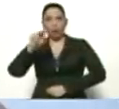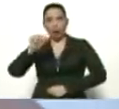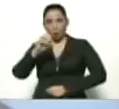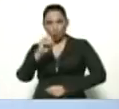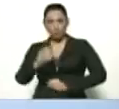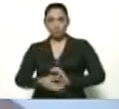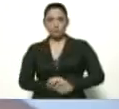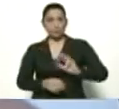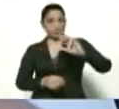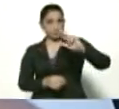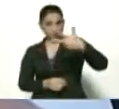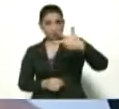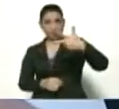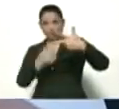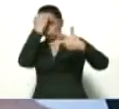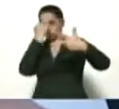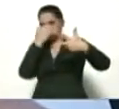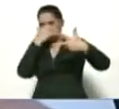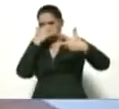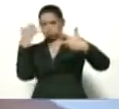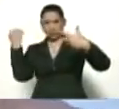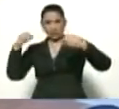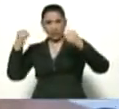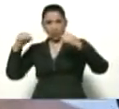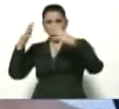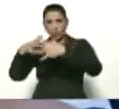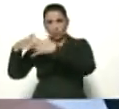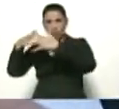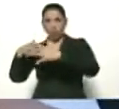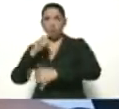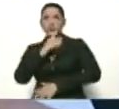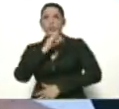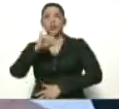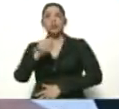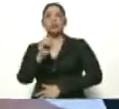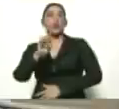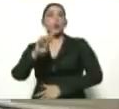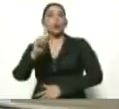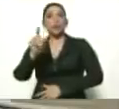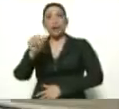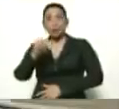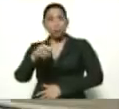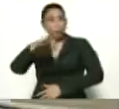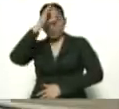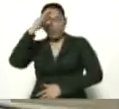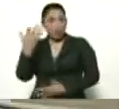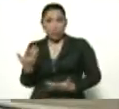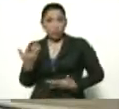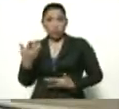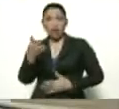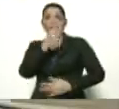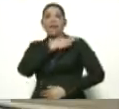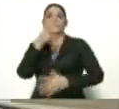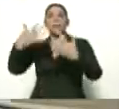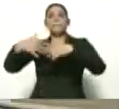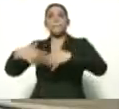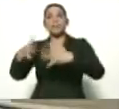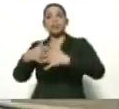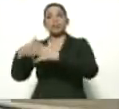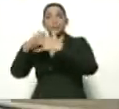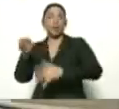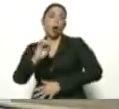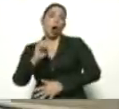hay un tercer mes un tercer entrenador norteamericano llamado hay orden no sabemos si es jordan woodrow o si es un familiar